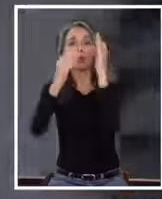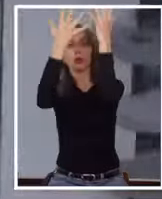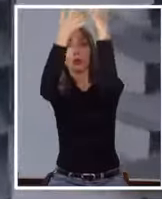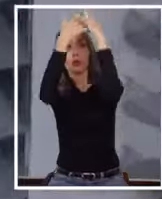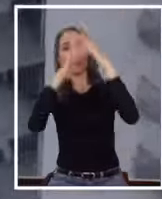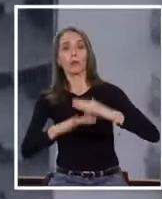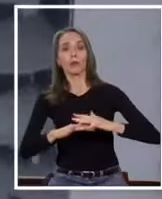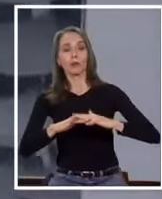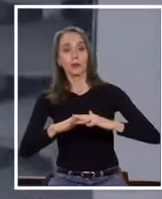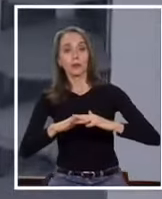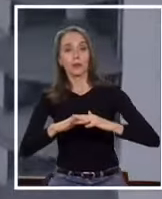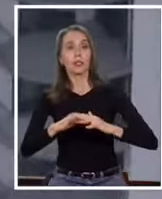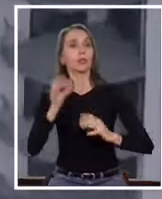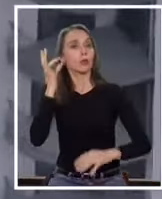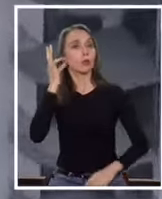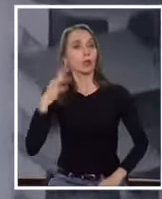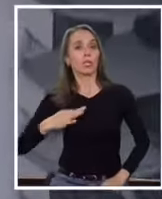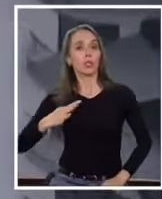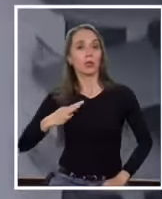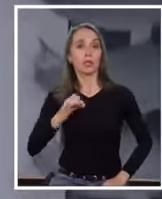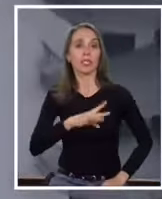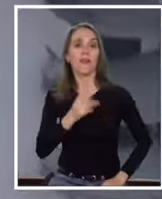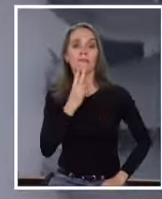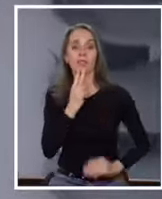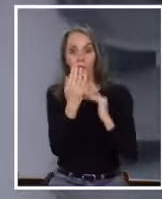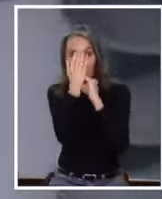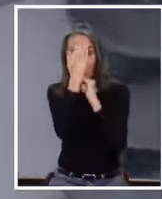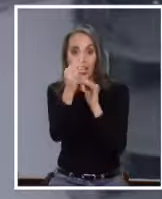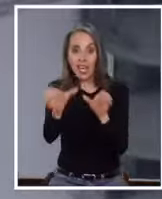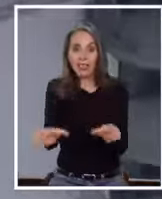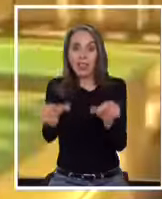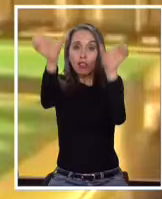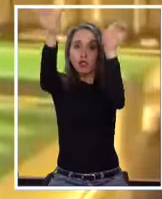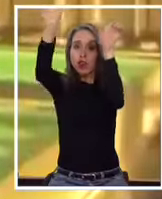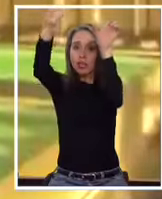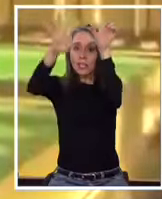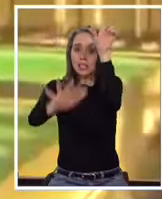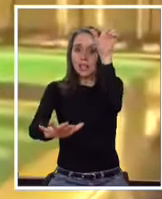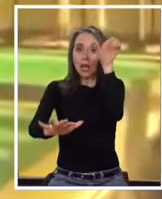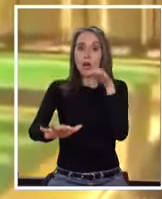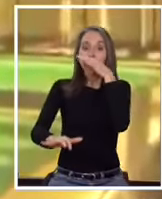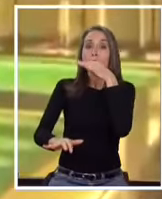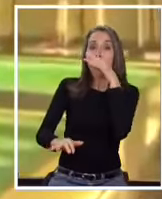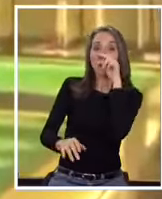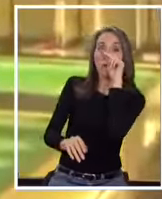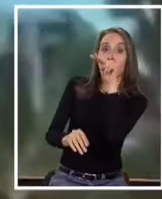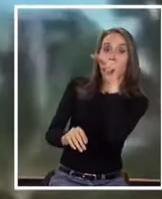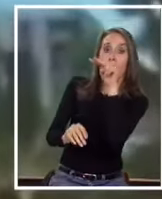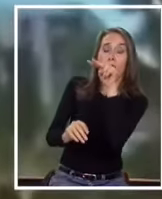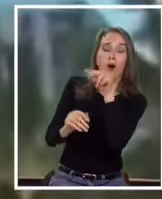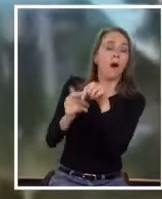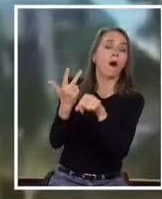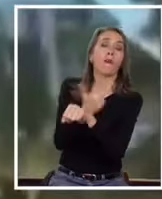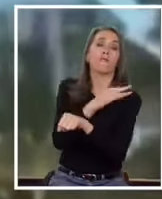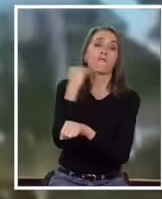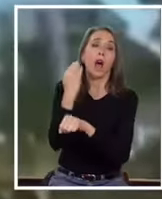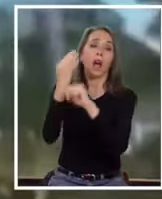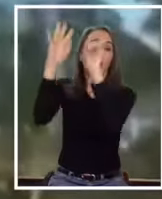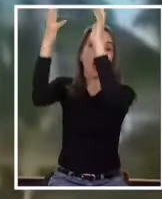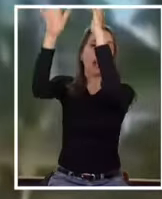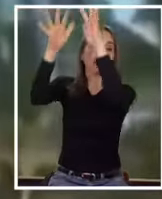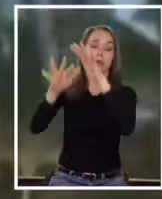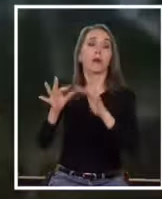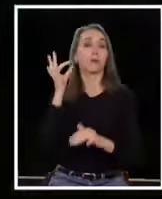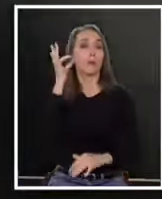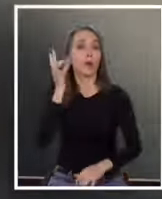derrumbe. Una ciudadana chilena que vive frente a la torre que colapsó relató el fatídico momento del derrumbe.